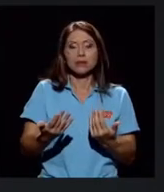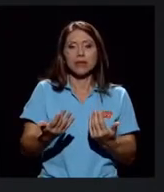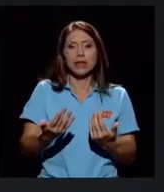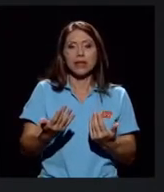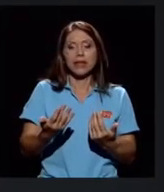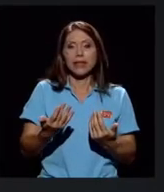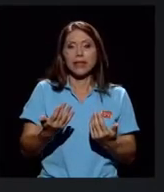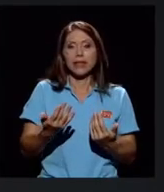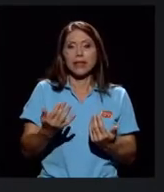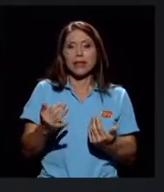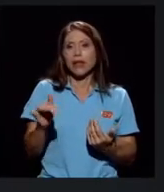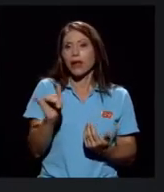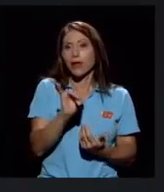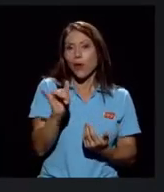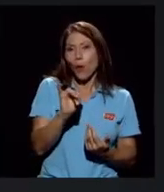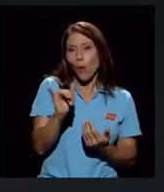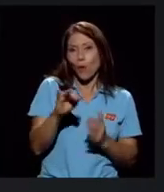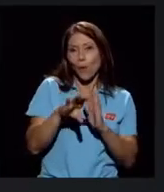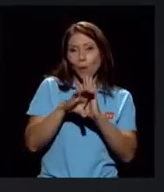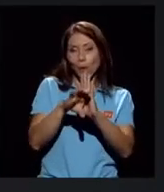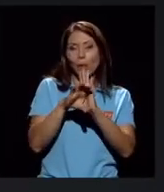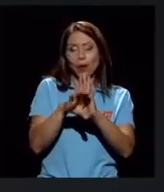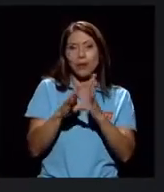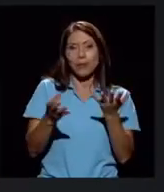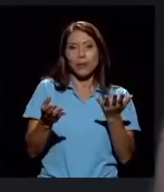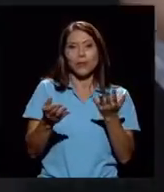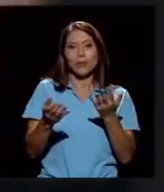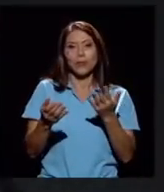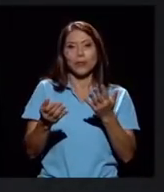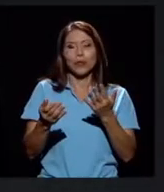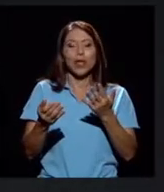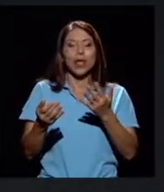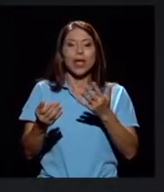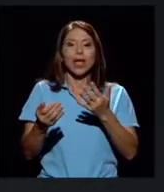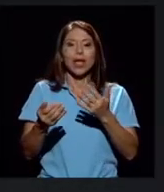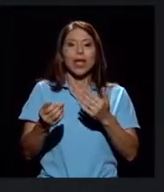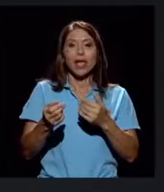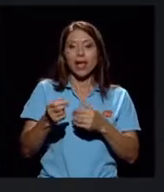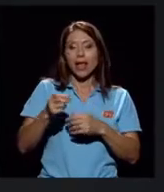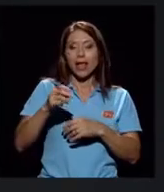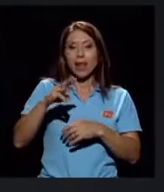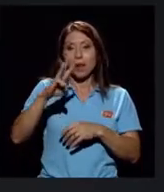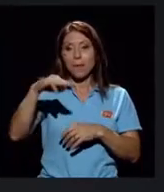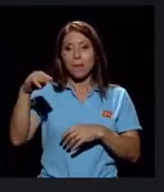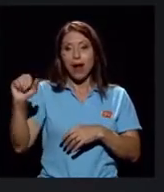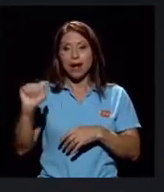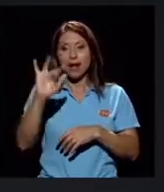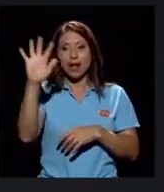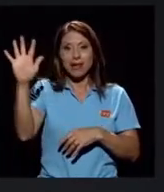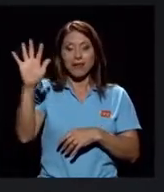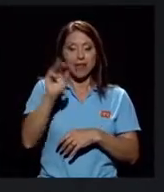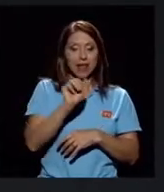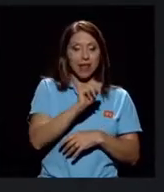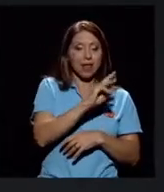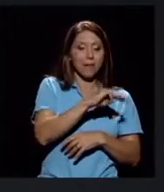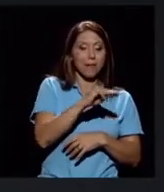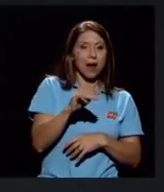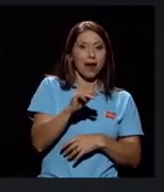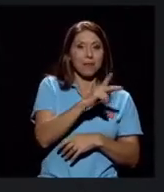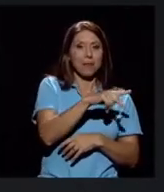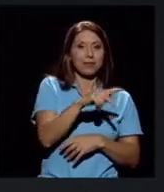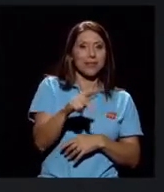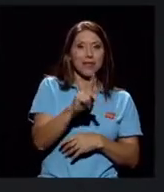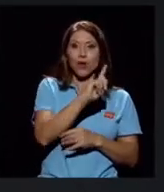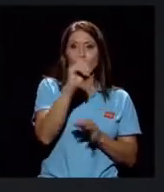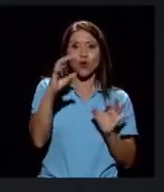como los dos océanos no se van a juntar y entonces el problema desaparece que es es decir una manera de que todos